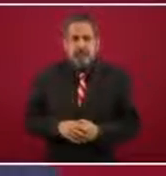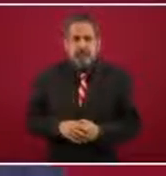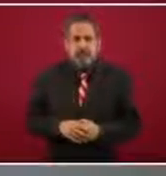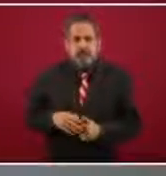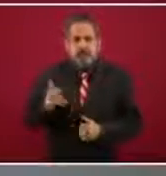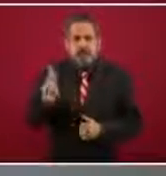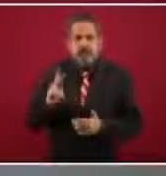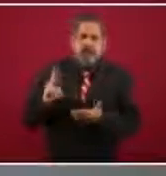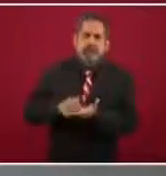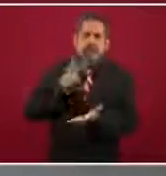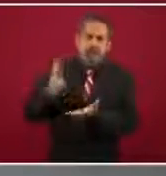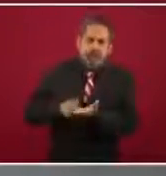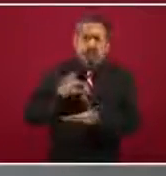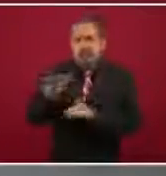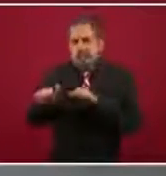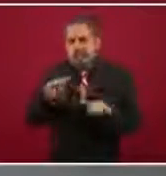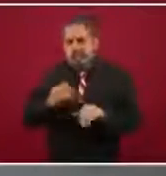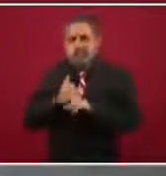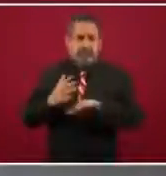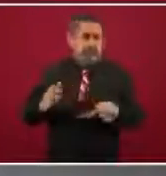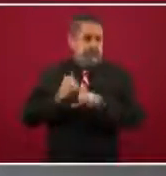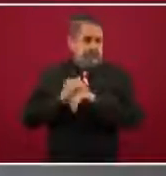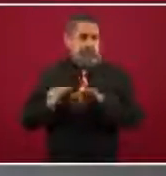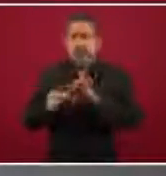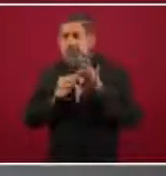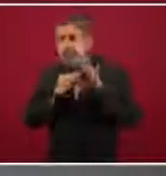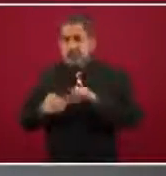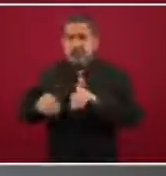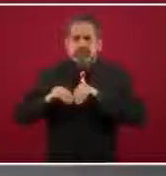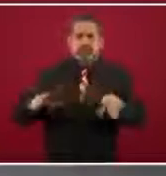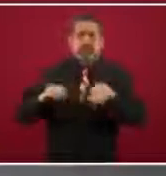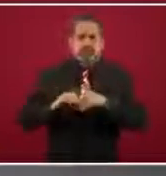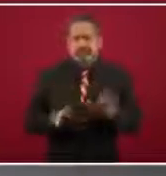No vamos a estar siempre cadena nacional y